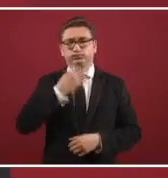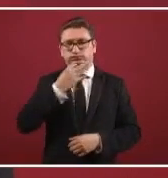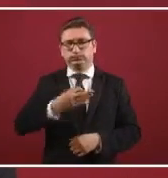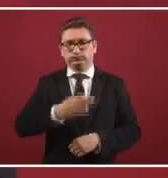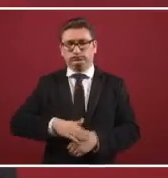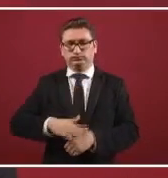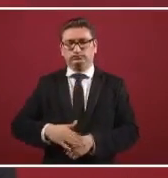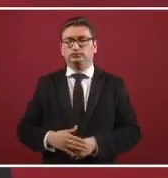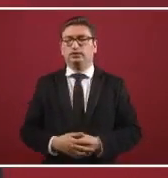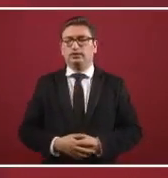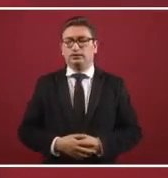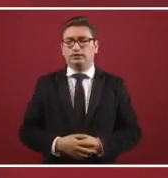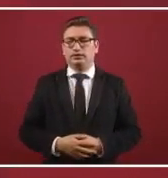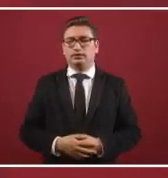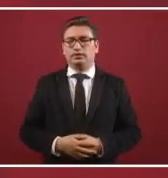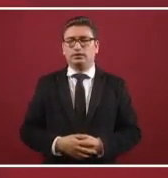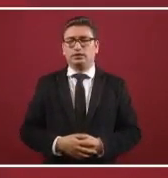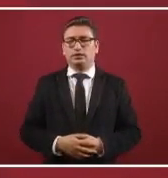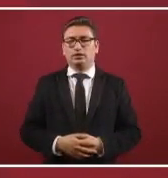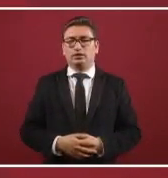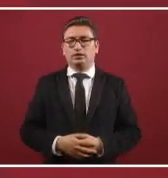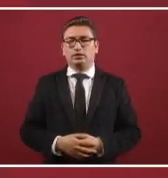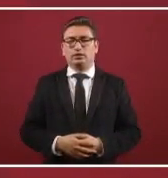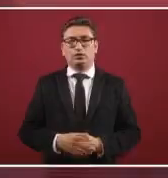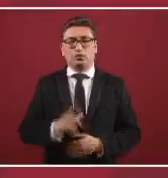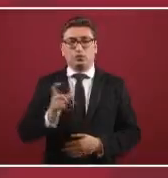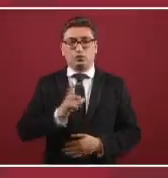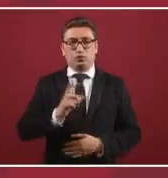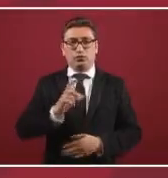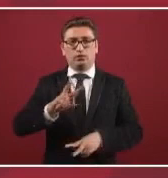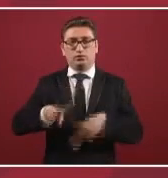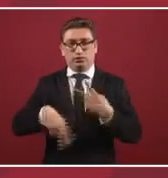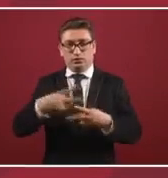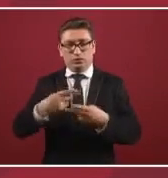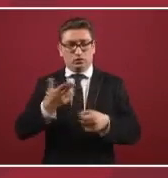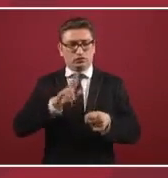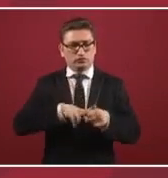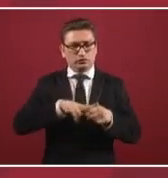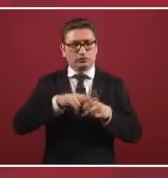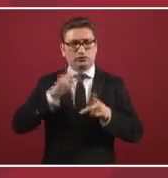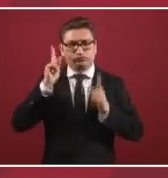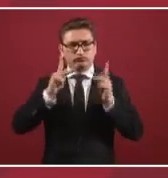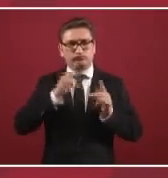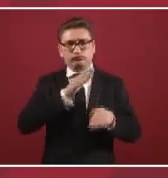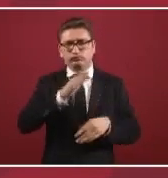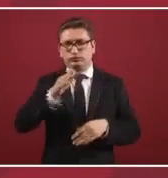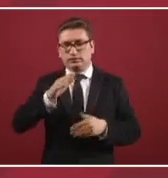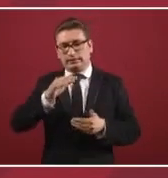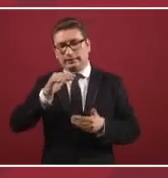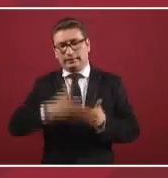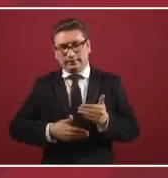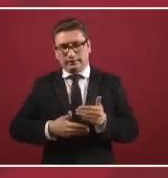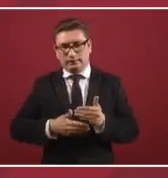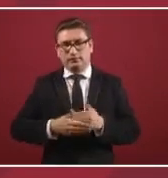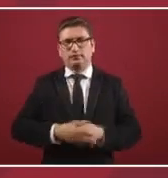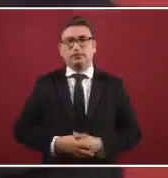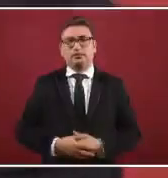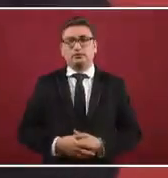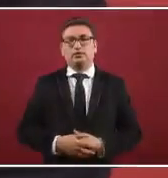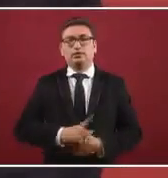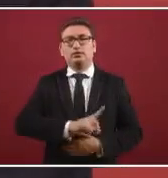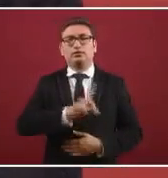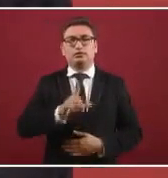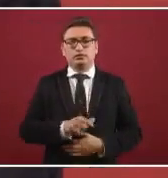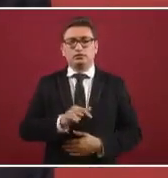comentarles que terminando mi recorrido por los hospitales, voy a visitar todas